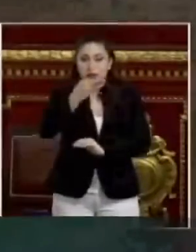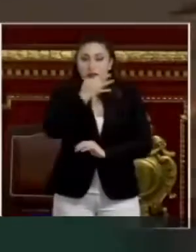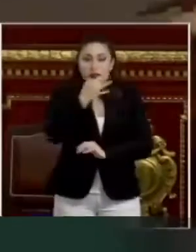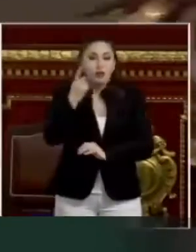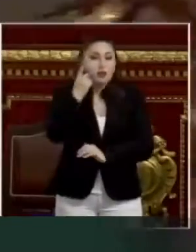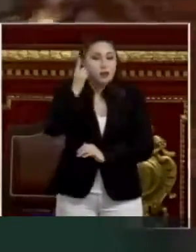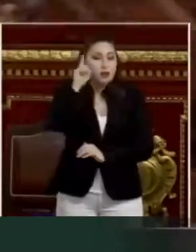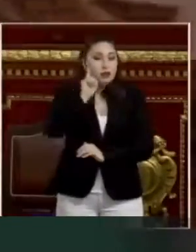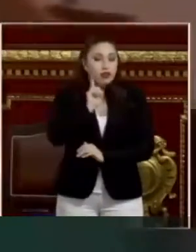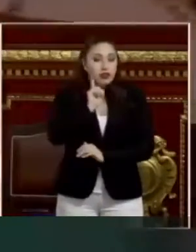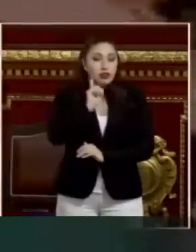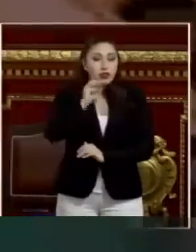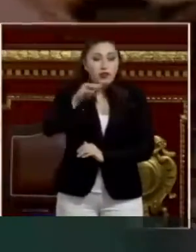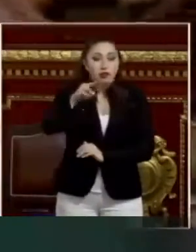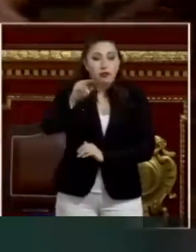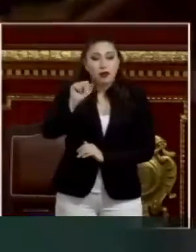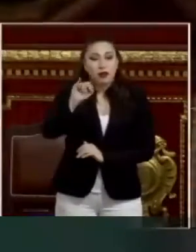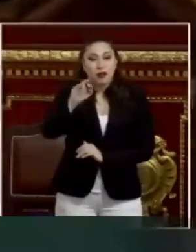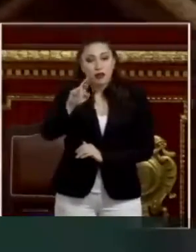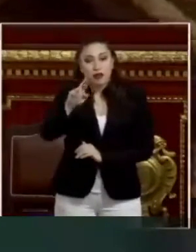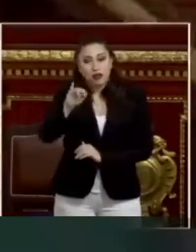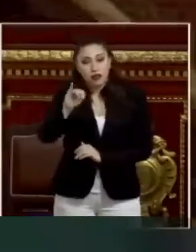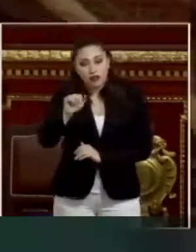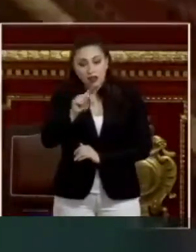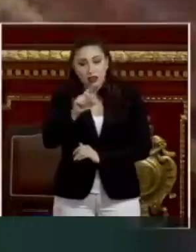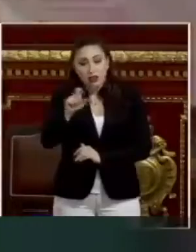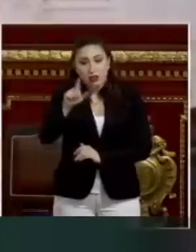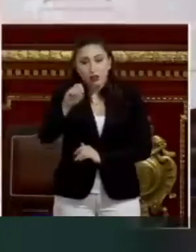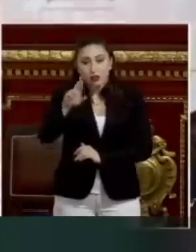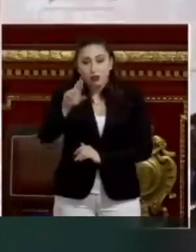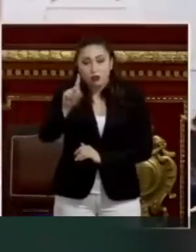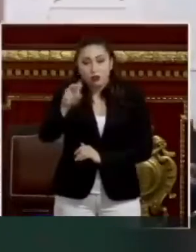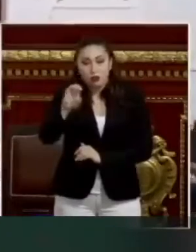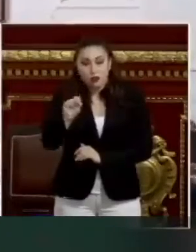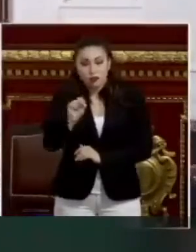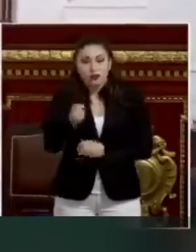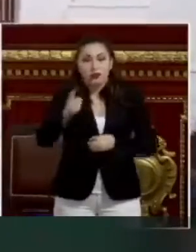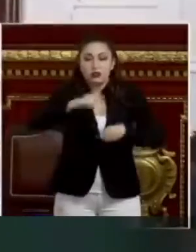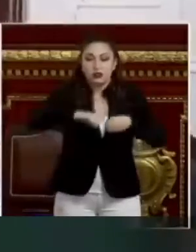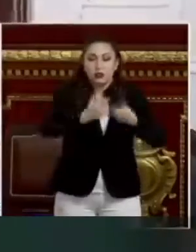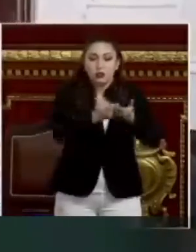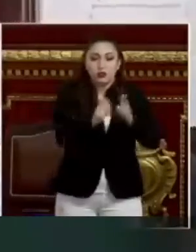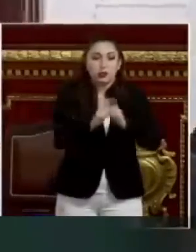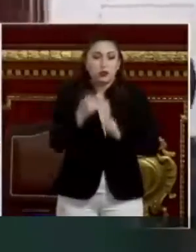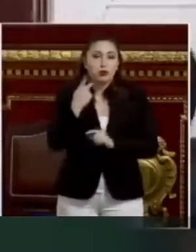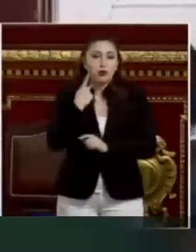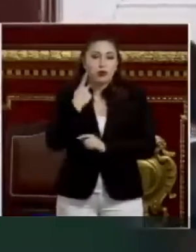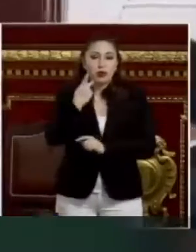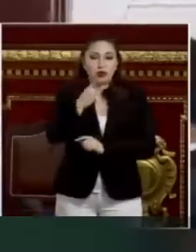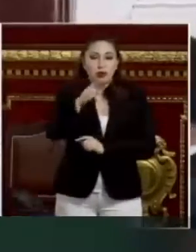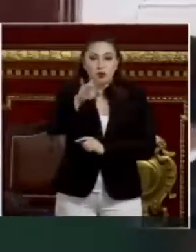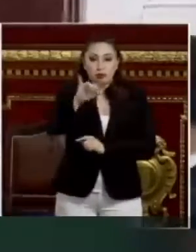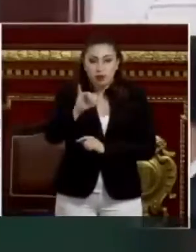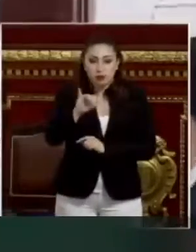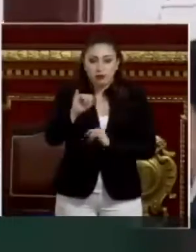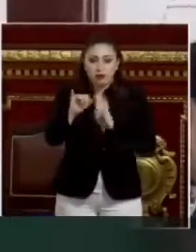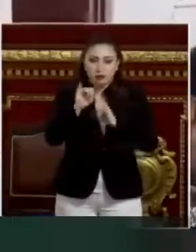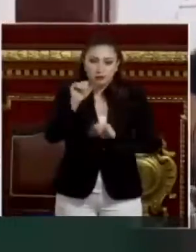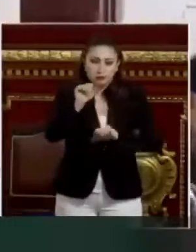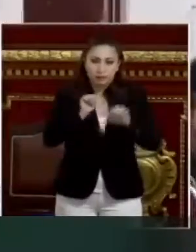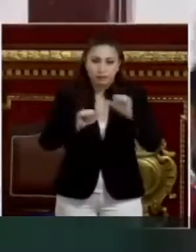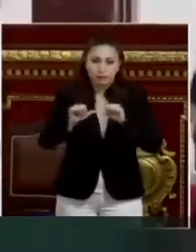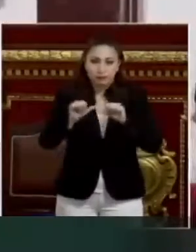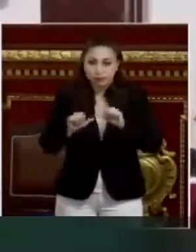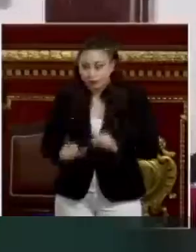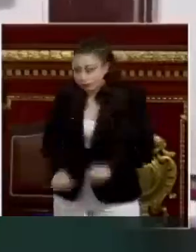La diputada María de Lourdes González planteó una iniciativa sobre una nueva ley de protección a las personas no fumadoras en la Ciudad de